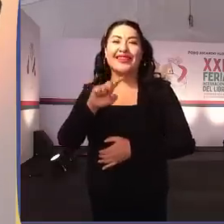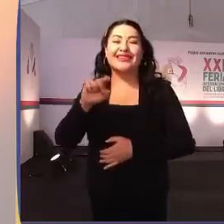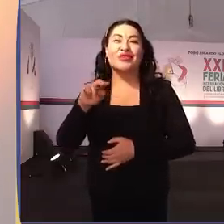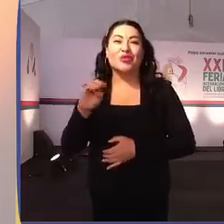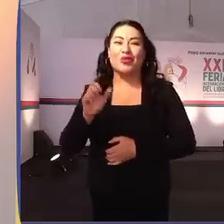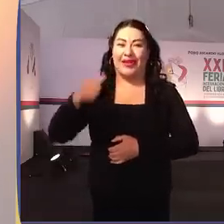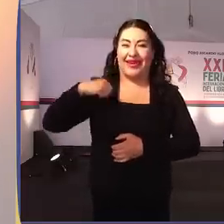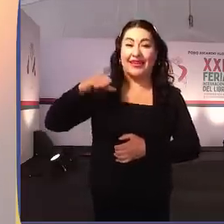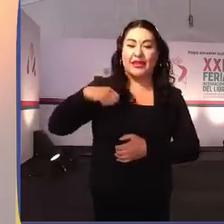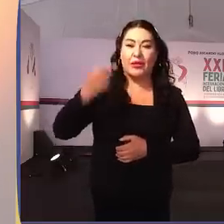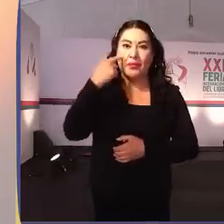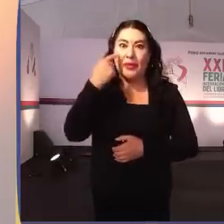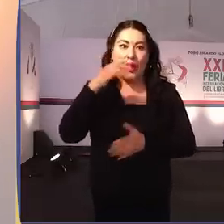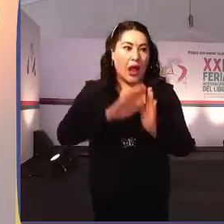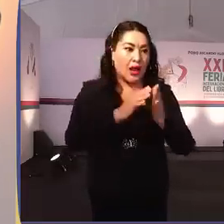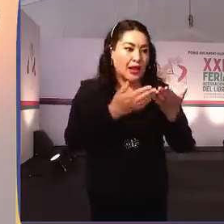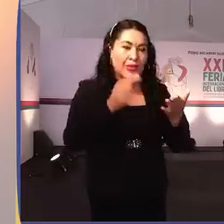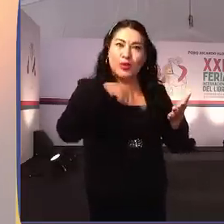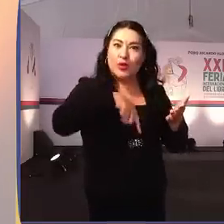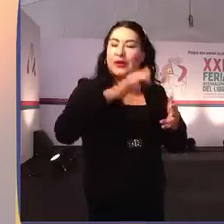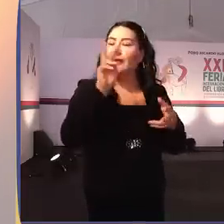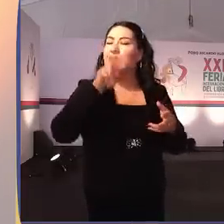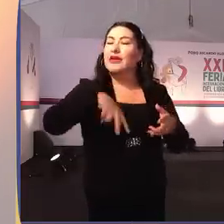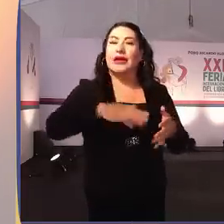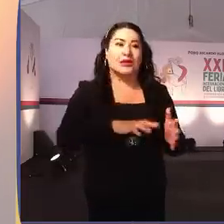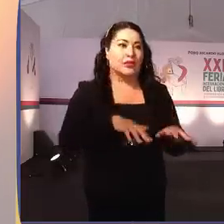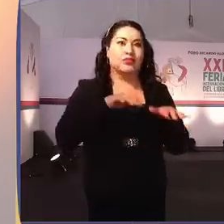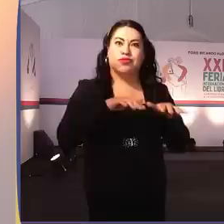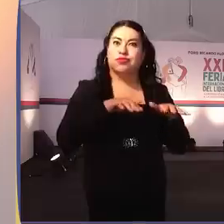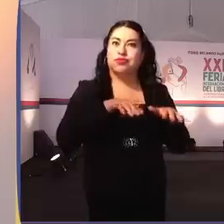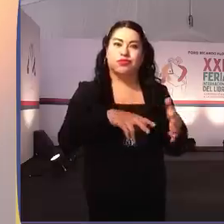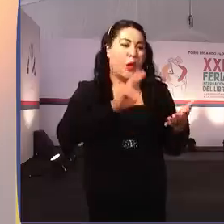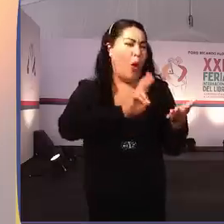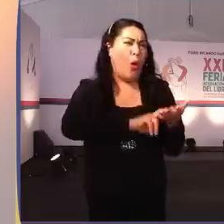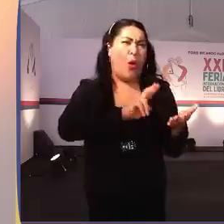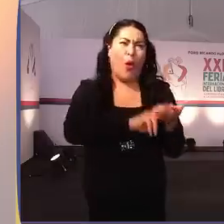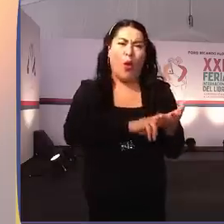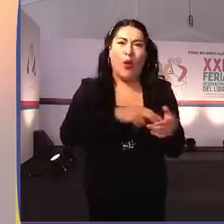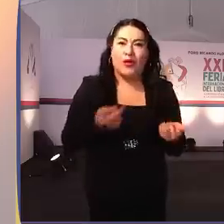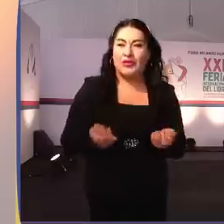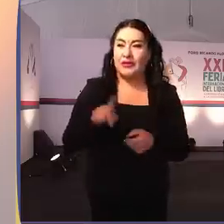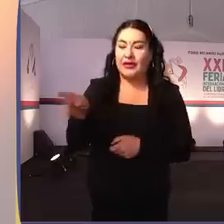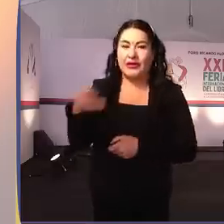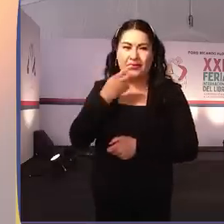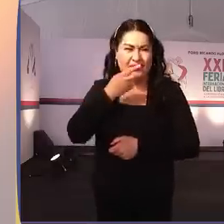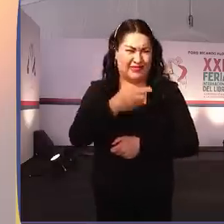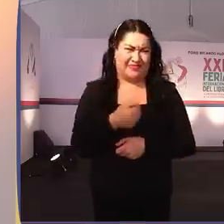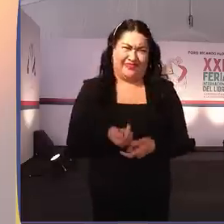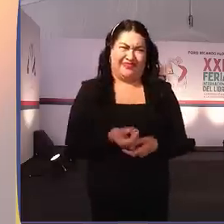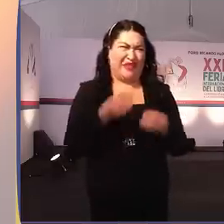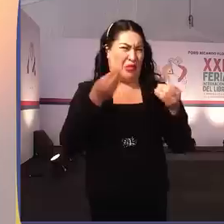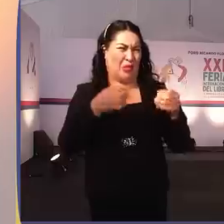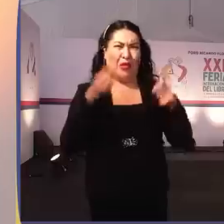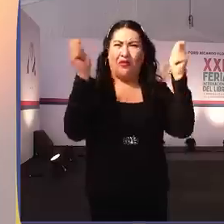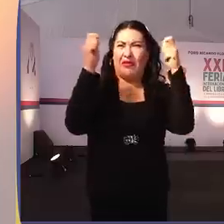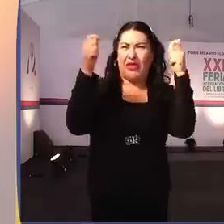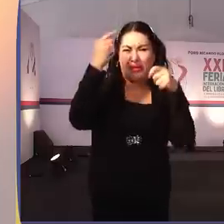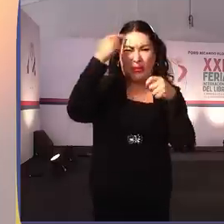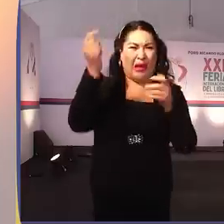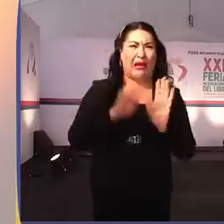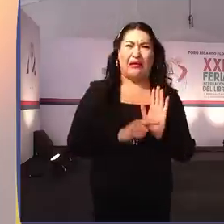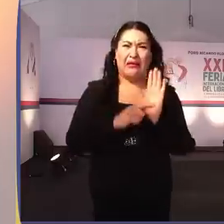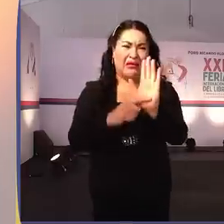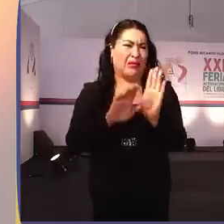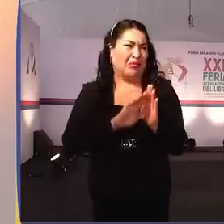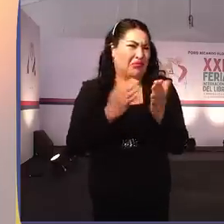cuánta riqueza tiene esto. Y se nos quedan mirando los muchachos. Y dicen, bueno, tanta parafernalia para presentarnos los libros y el hábito de